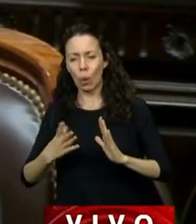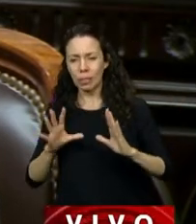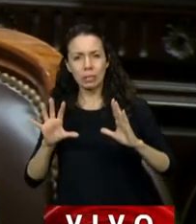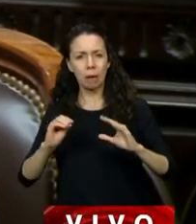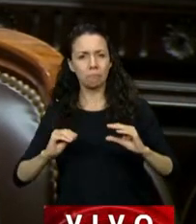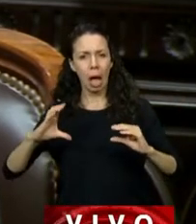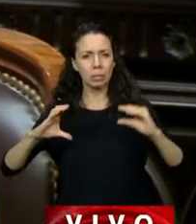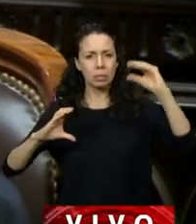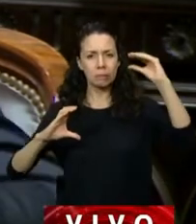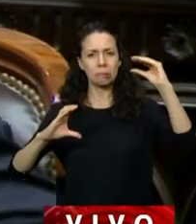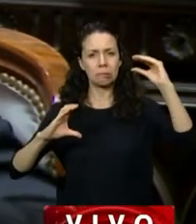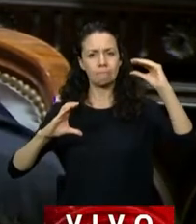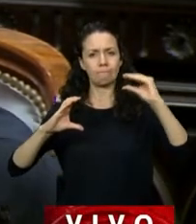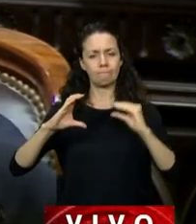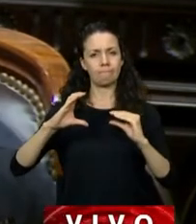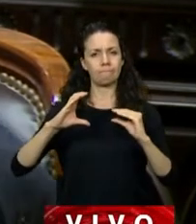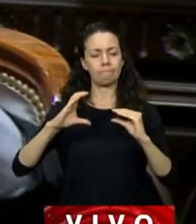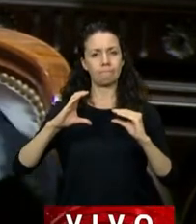Señor presidente,